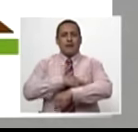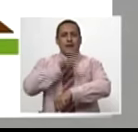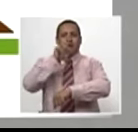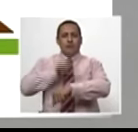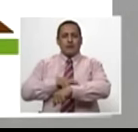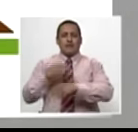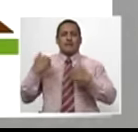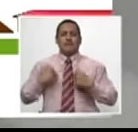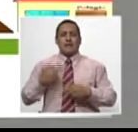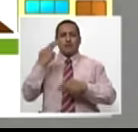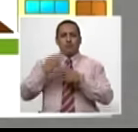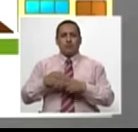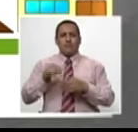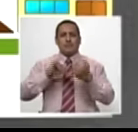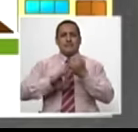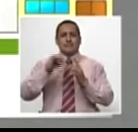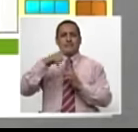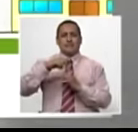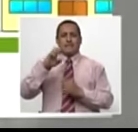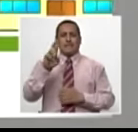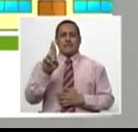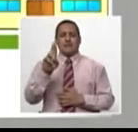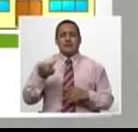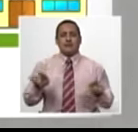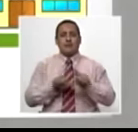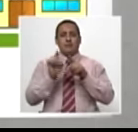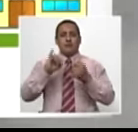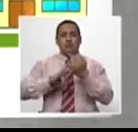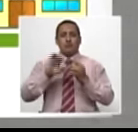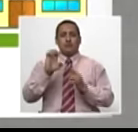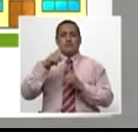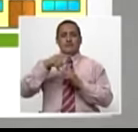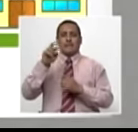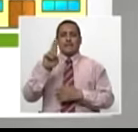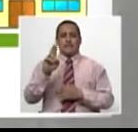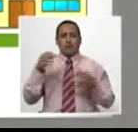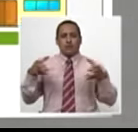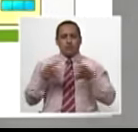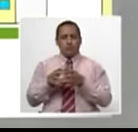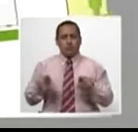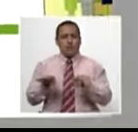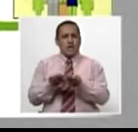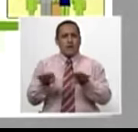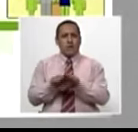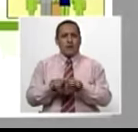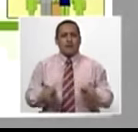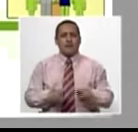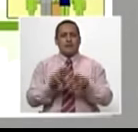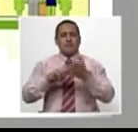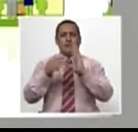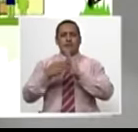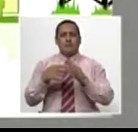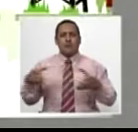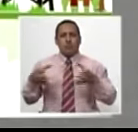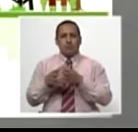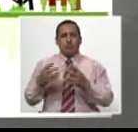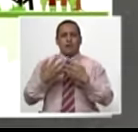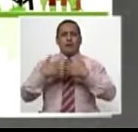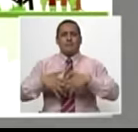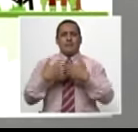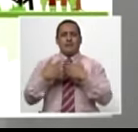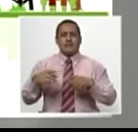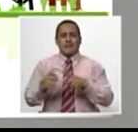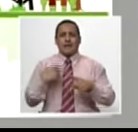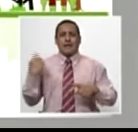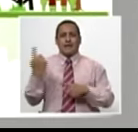administración regional, llamados CETAR. Los CETAR se convirtieron en organismos similares a lo que fueron las